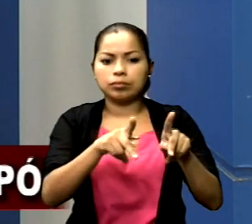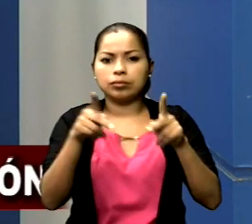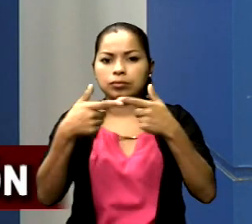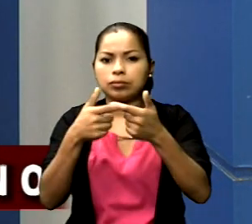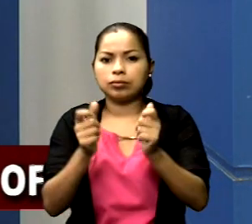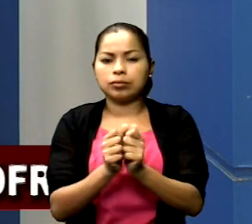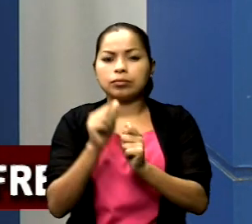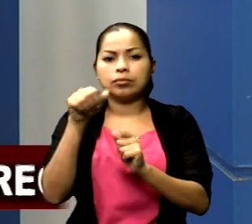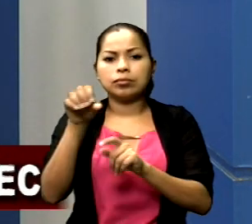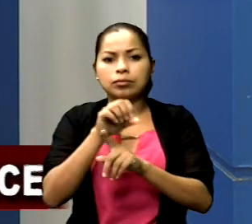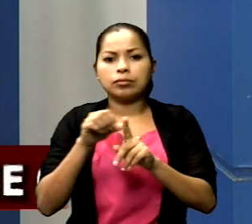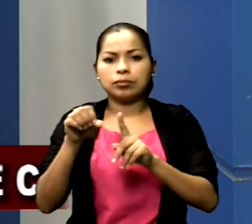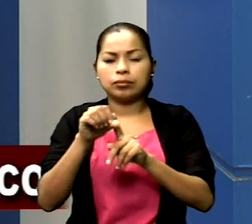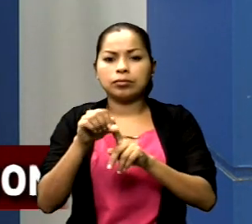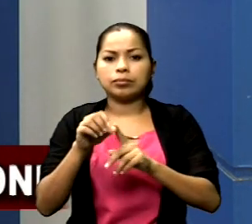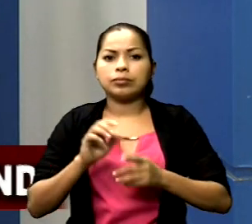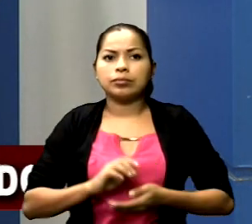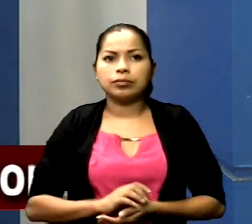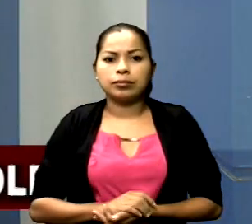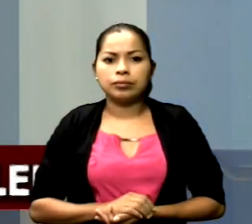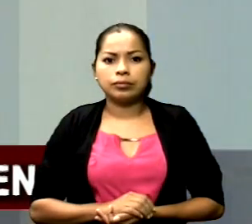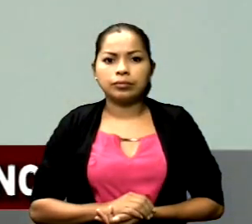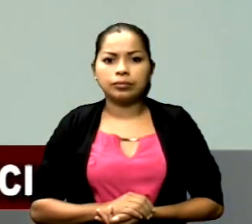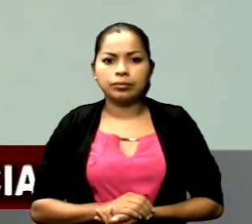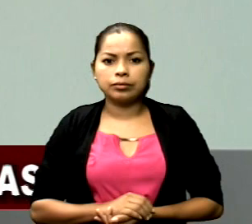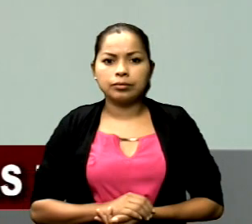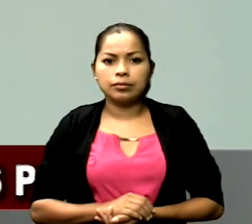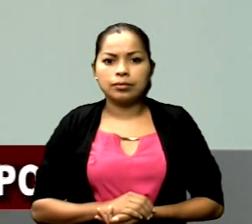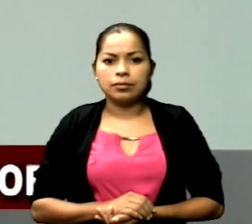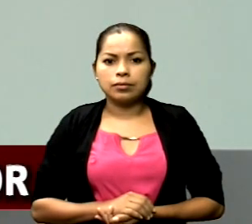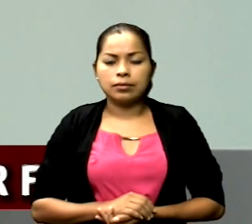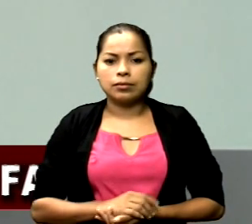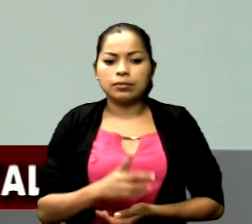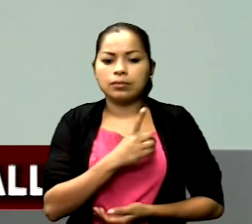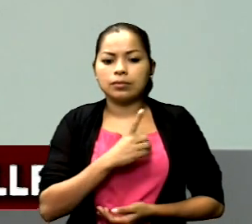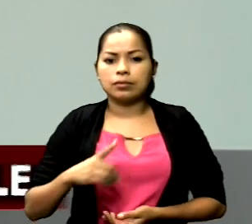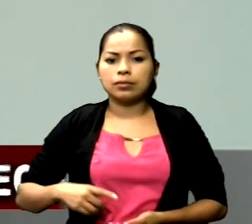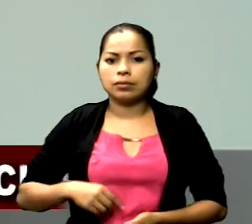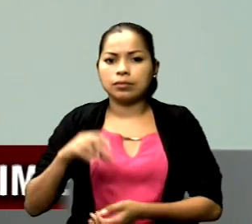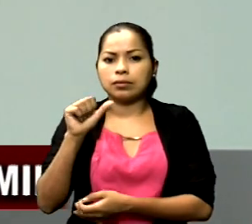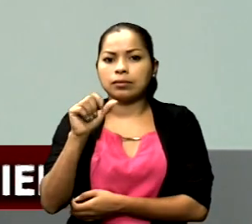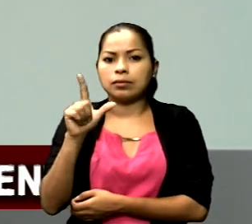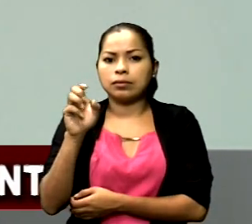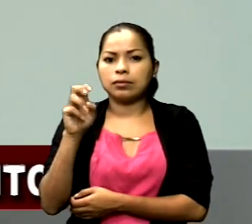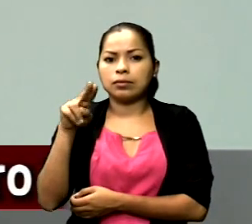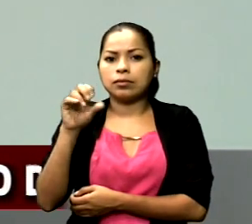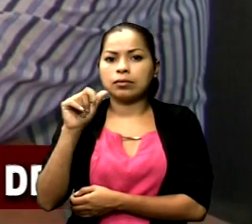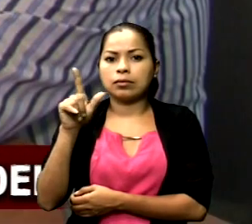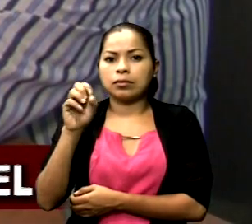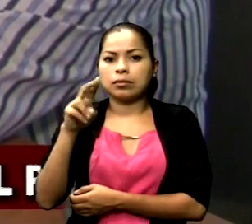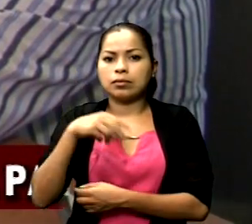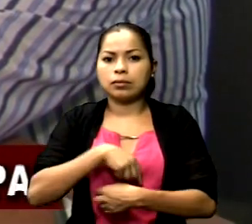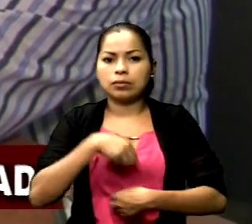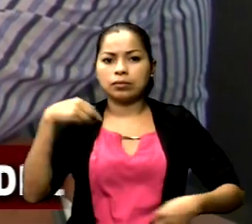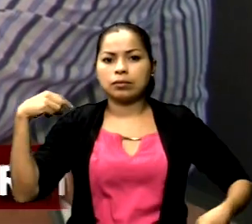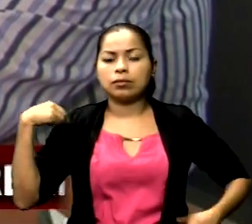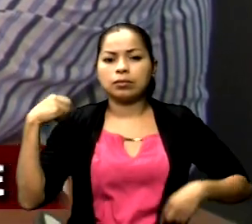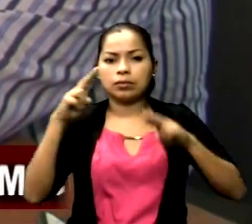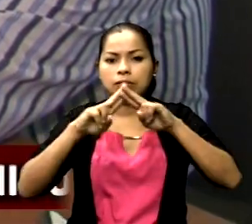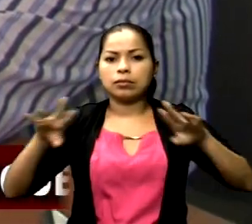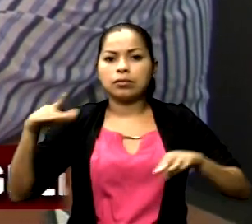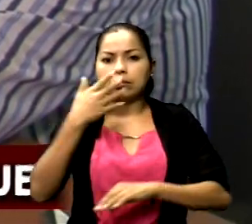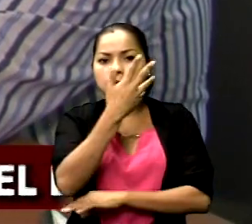este órgano parlamentario. La diputada Arlene Alonso, presidenta de la Comisión de Medio Ambiente y